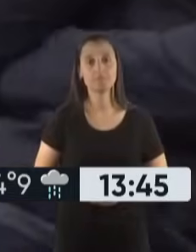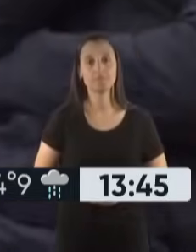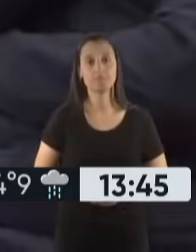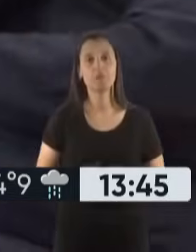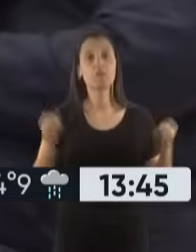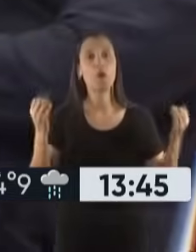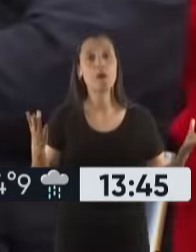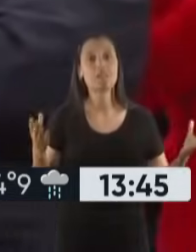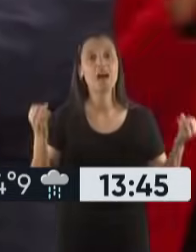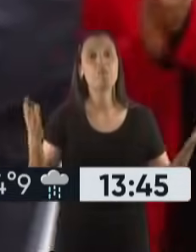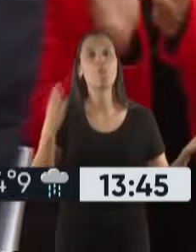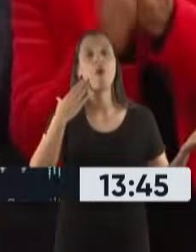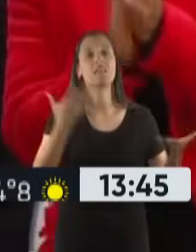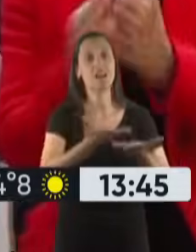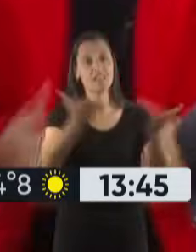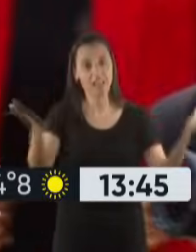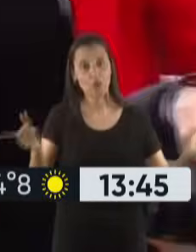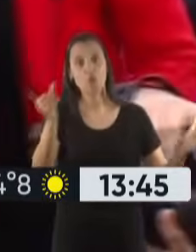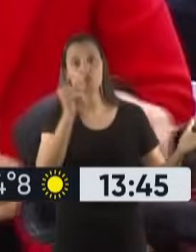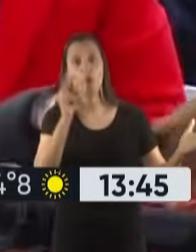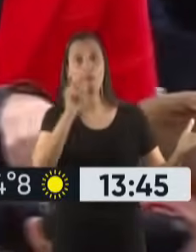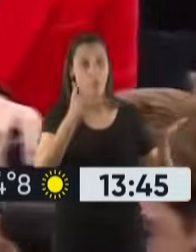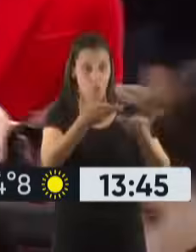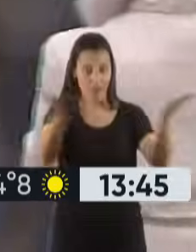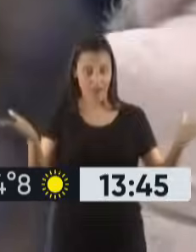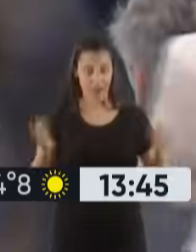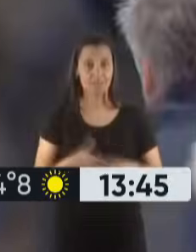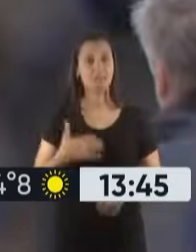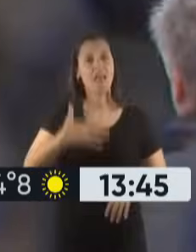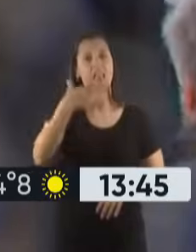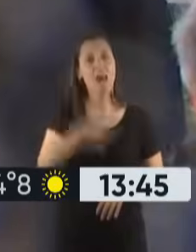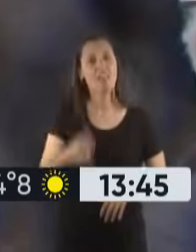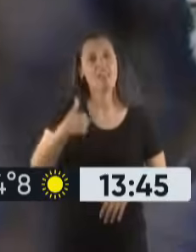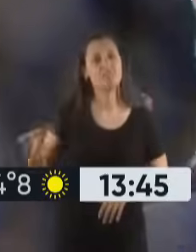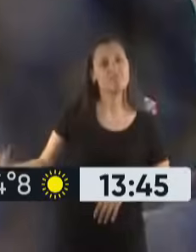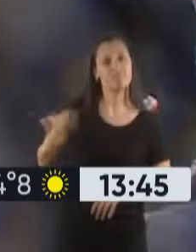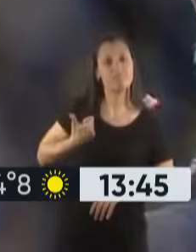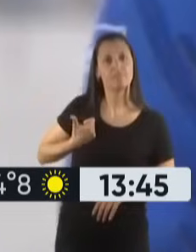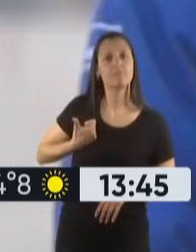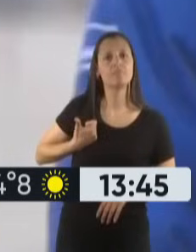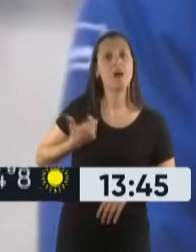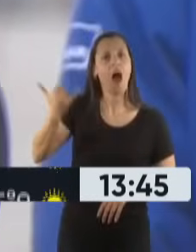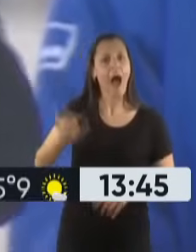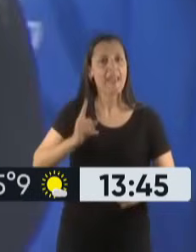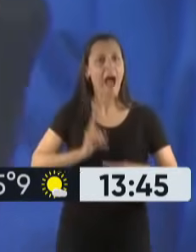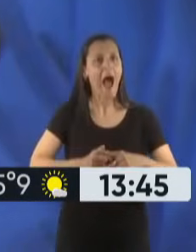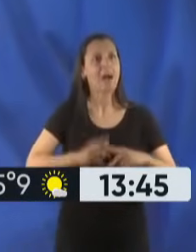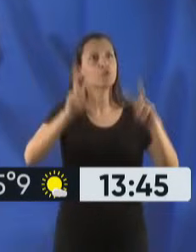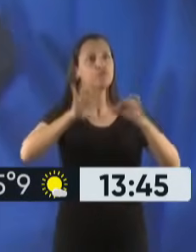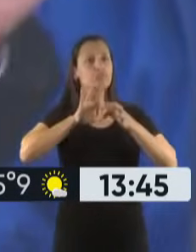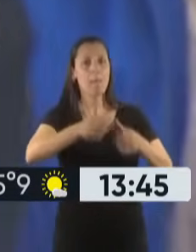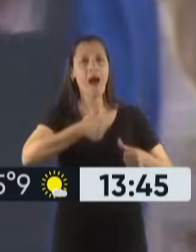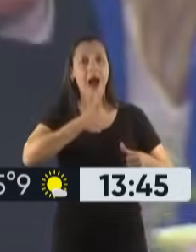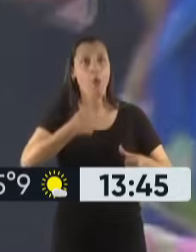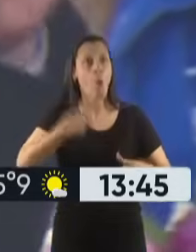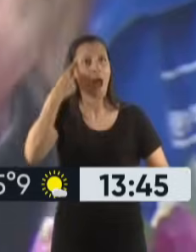¿Cómo les va? Buenas tardes a todos y todas. La verdad que a mí me avisaron que venía un acto vinculado al agua, lo que no pensé que el agua